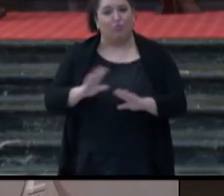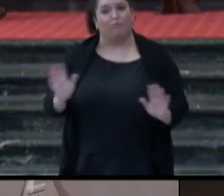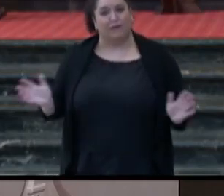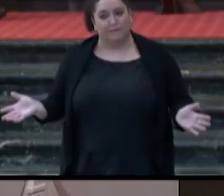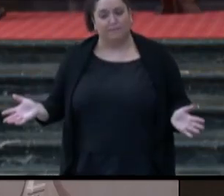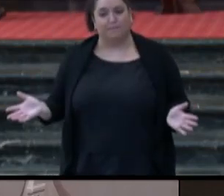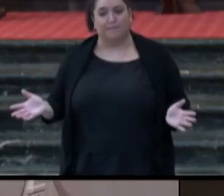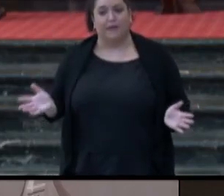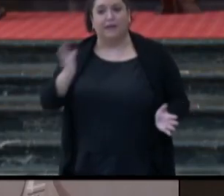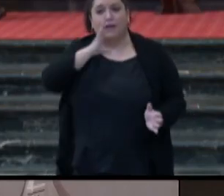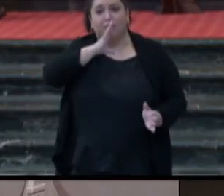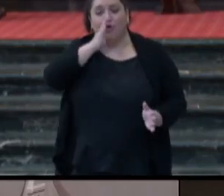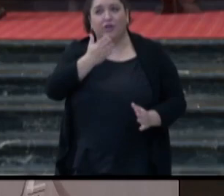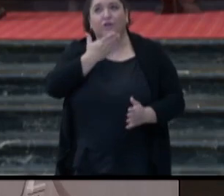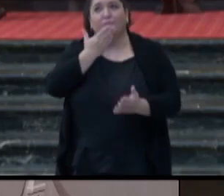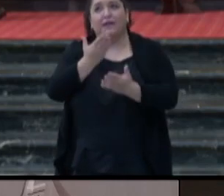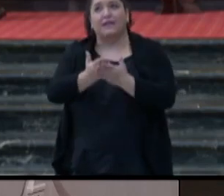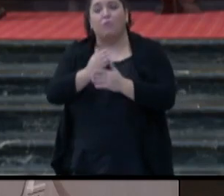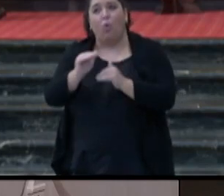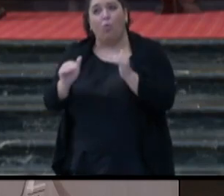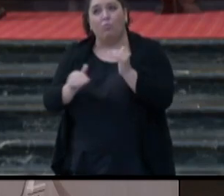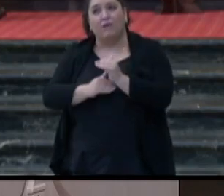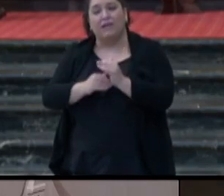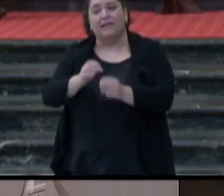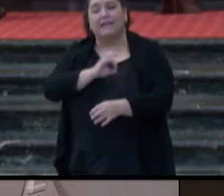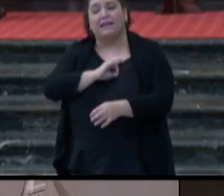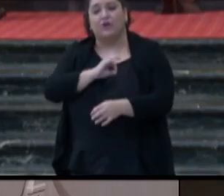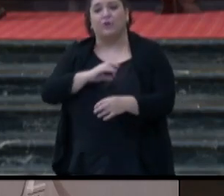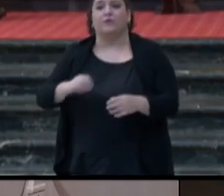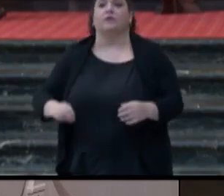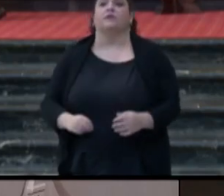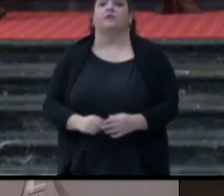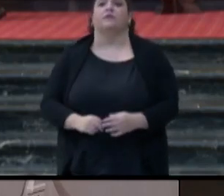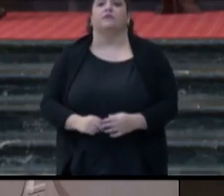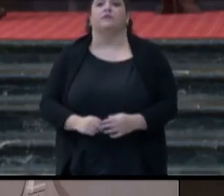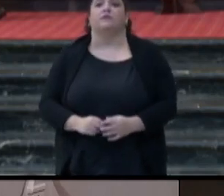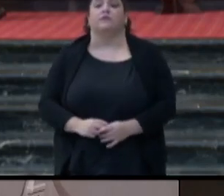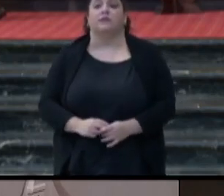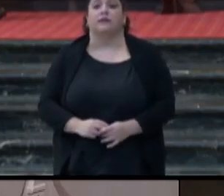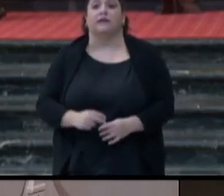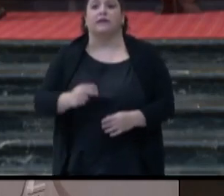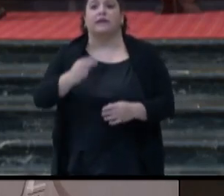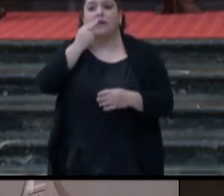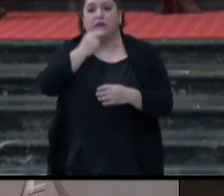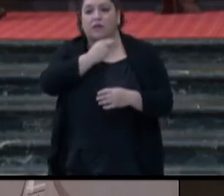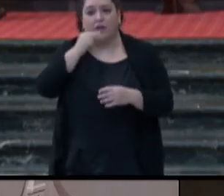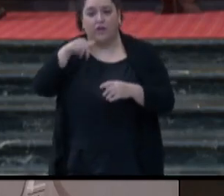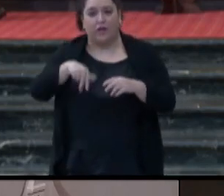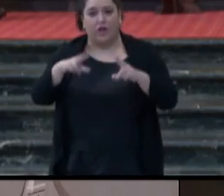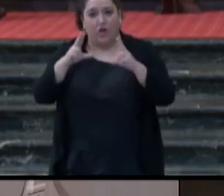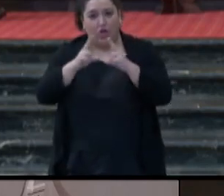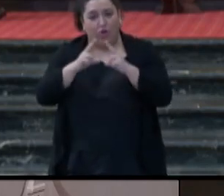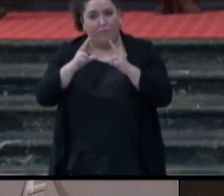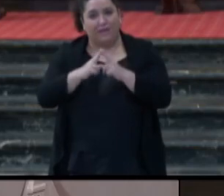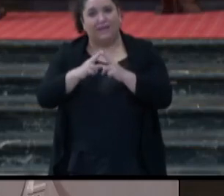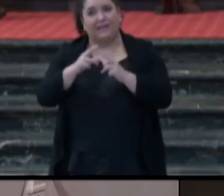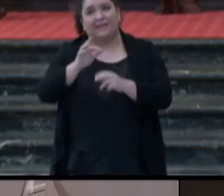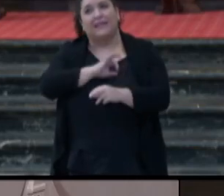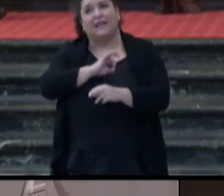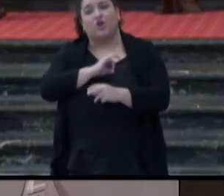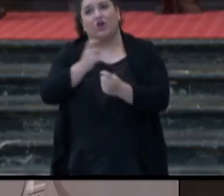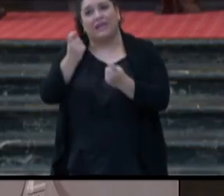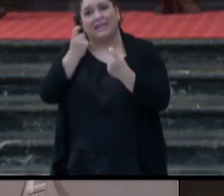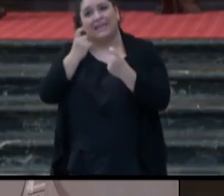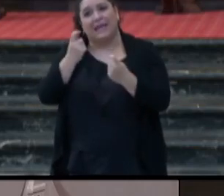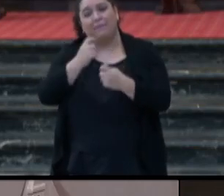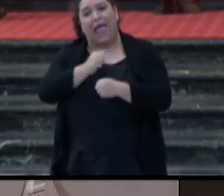y por eso le pedimos al Señor en la Eucaristía de este domingo señor Enséñame a